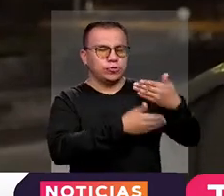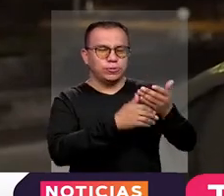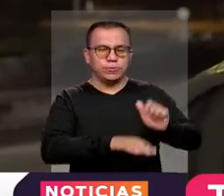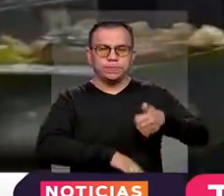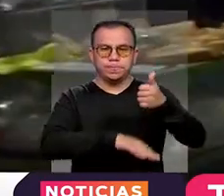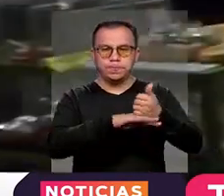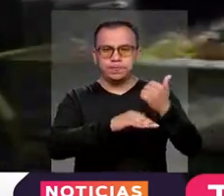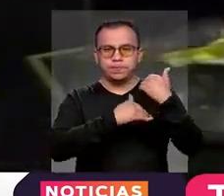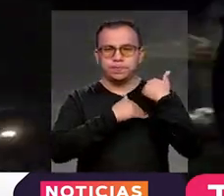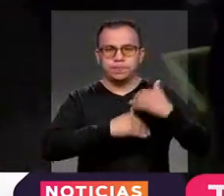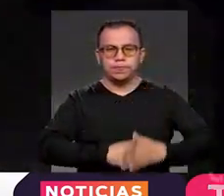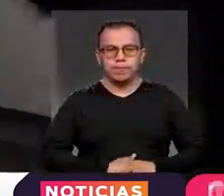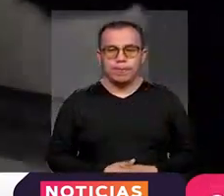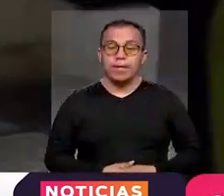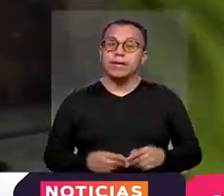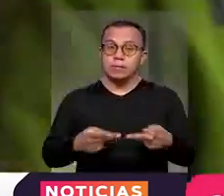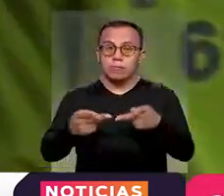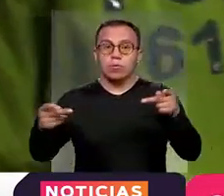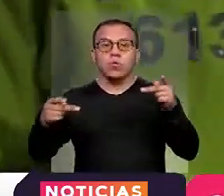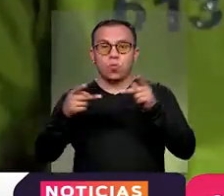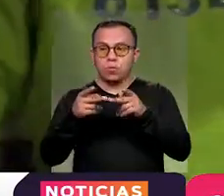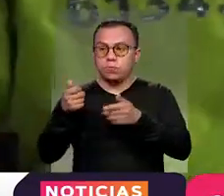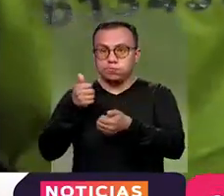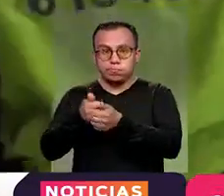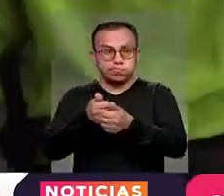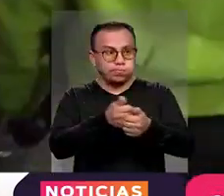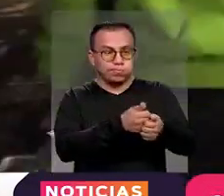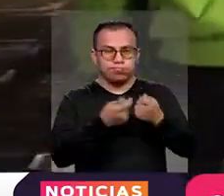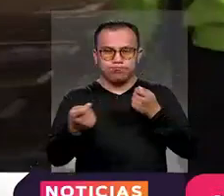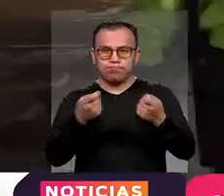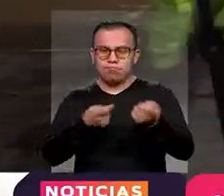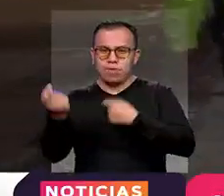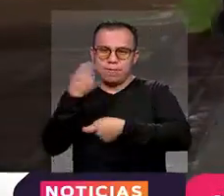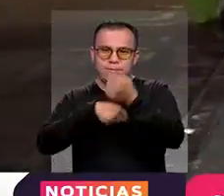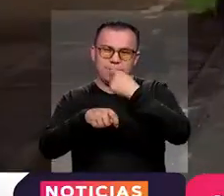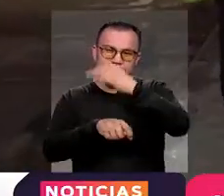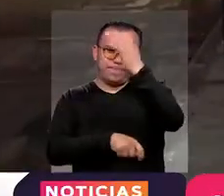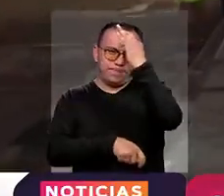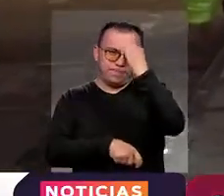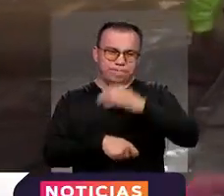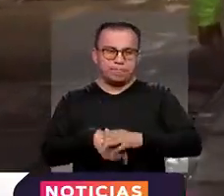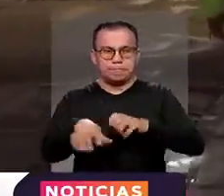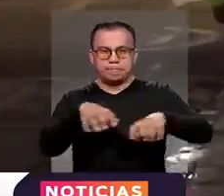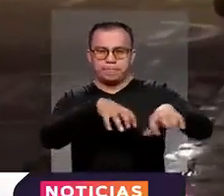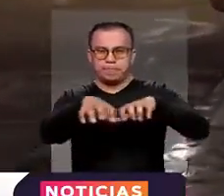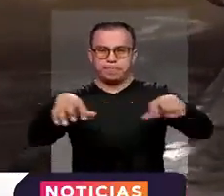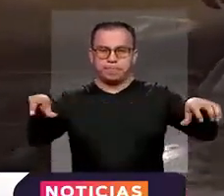autoridad competente. En la zona seguirán realizando controles para disminuir el microtráfico y el expendio de estupefacientes.